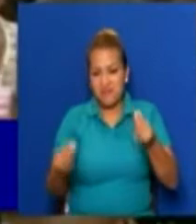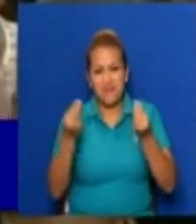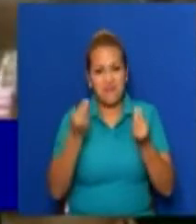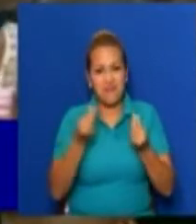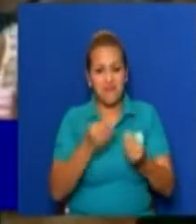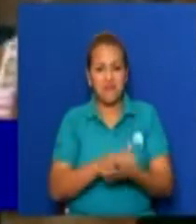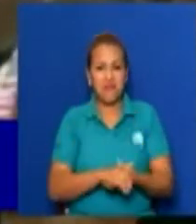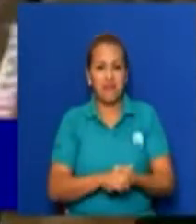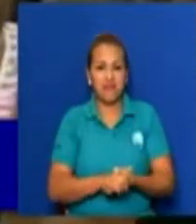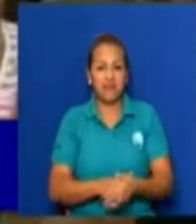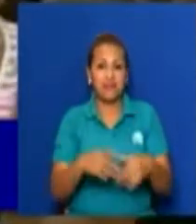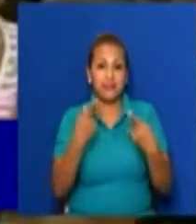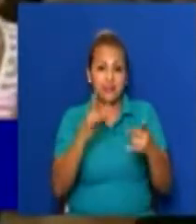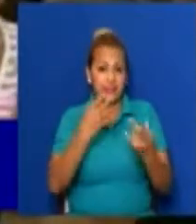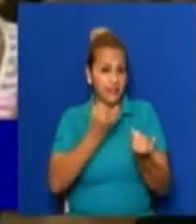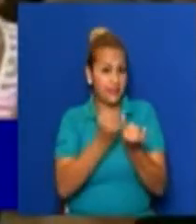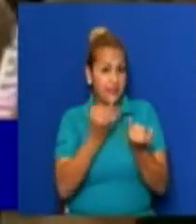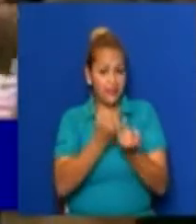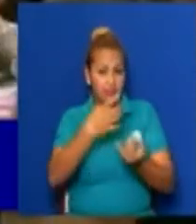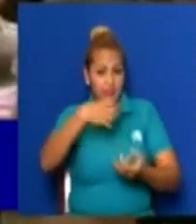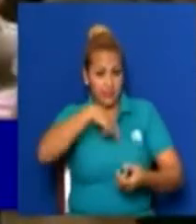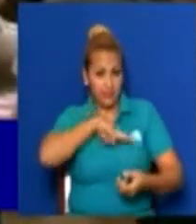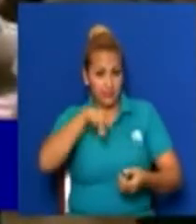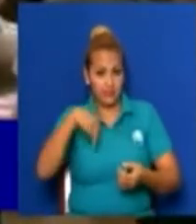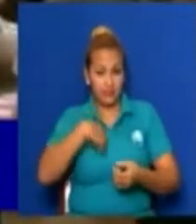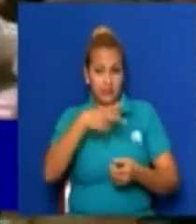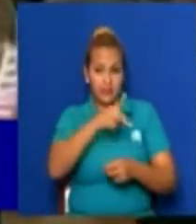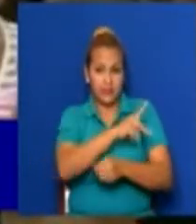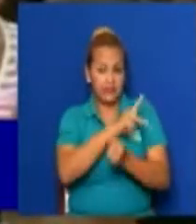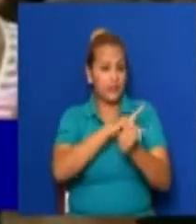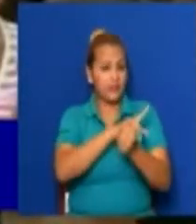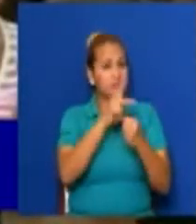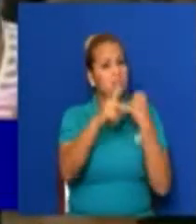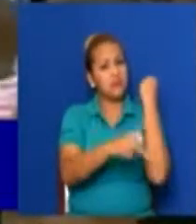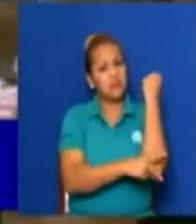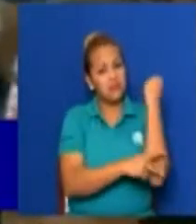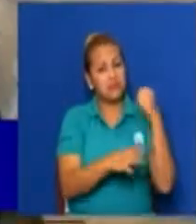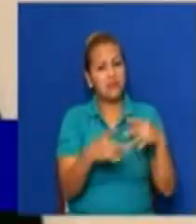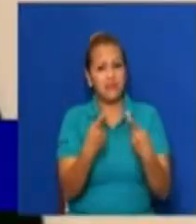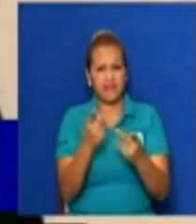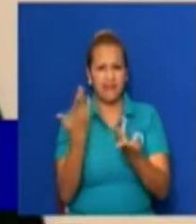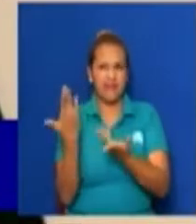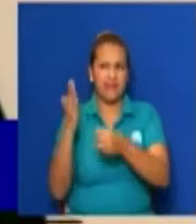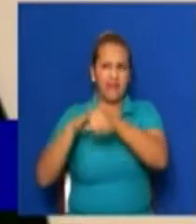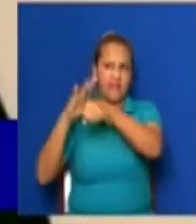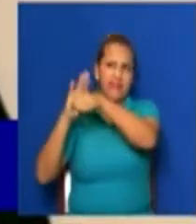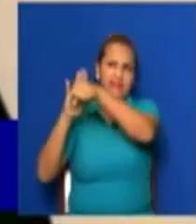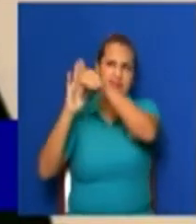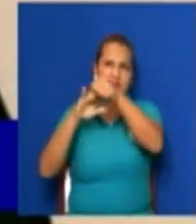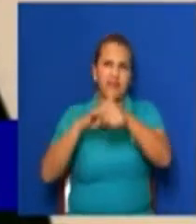pero que nuestro país no le da oportunidad a esta gente, prefiere traer extranjeros a Nicaragua.